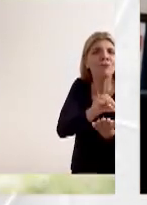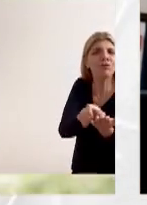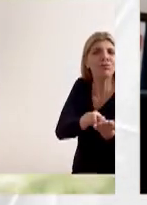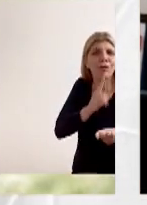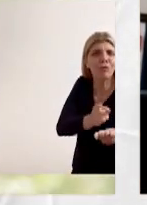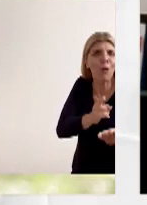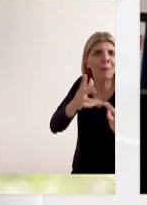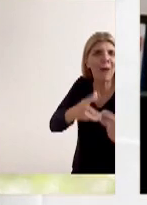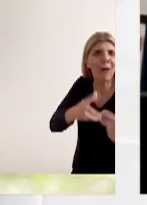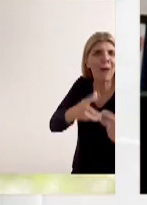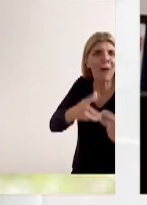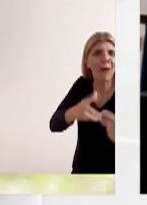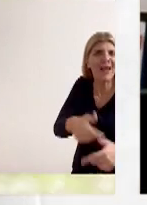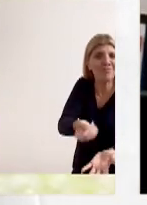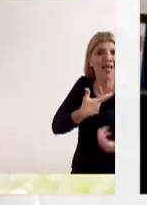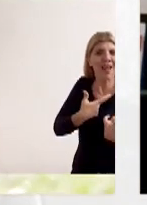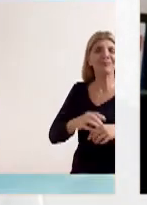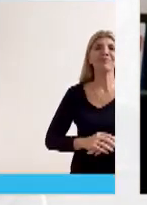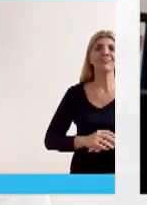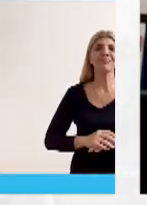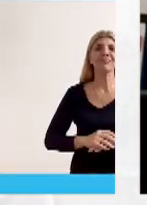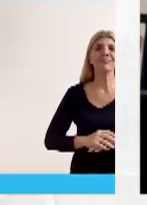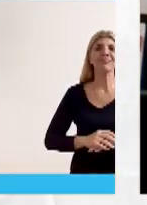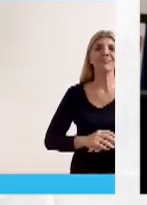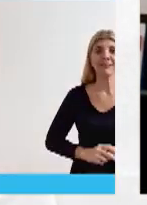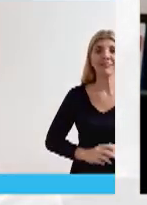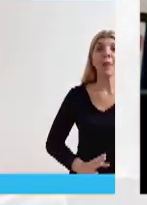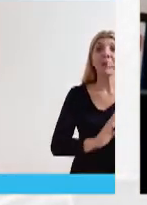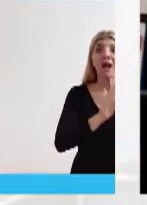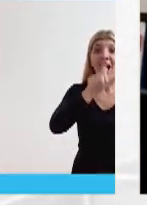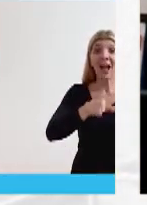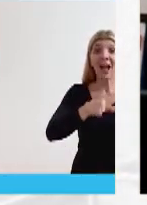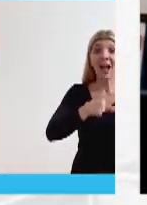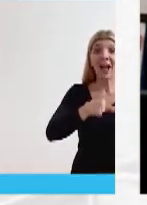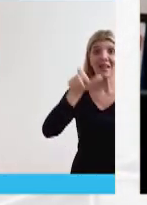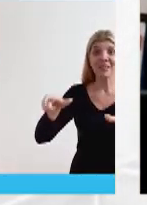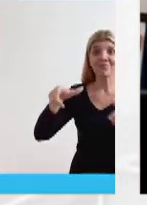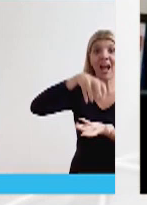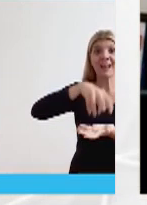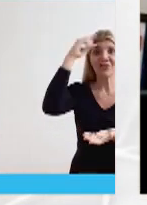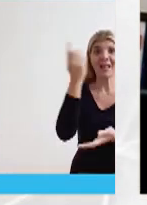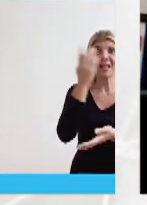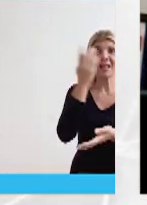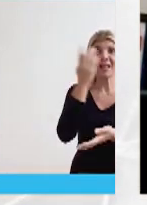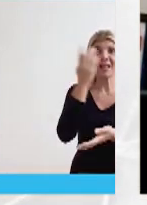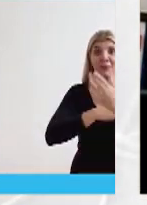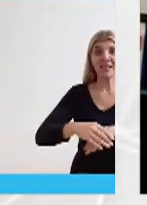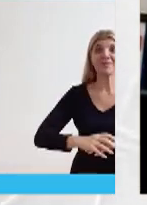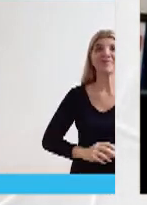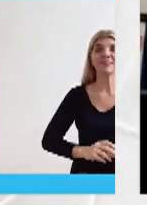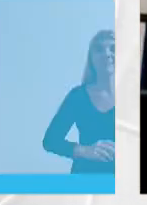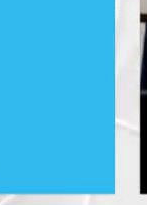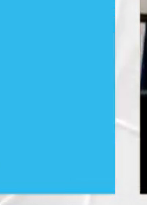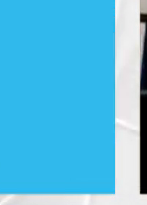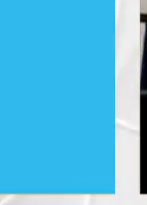esas ideas de la gente que dice, che, falta esto, le ponen a agregar esto, van desembocando en eso. Y cuando hay un cambio de evolución de hardware,